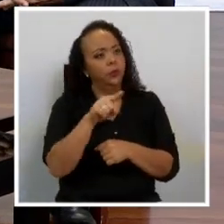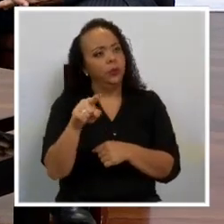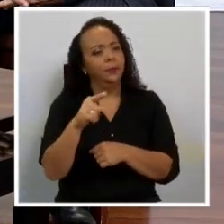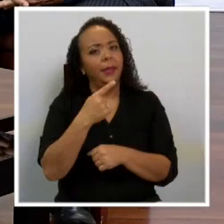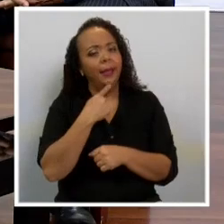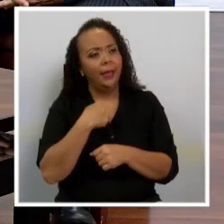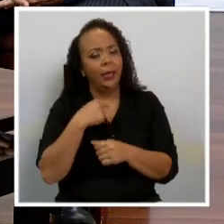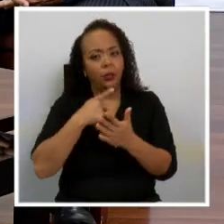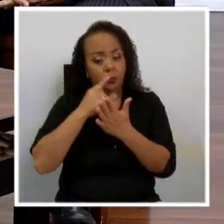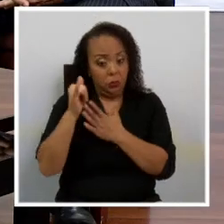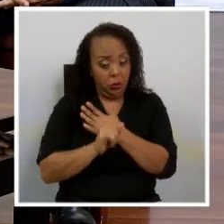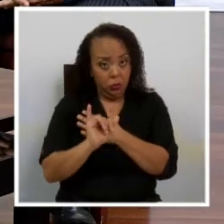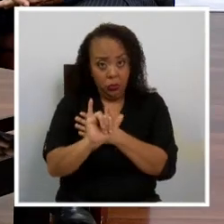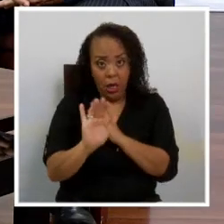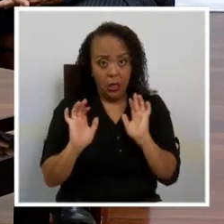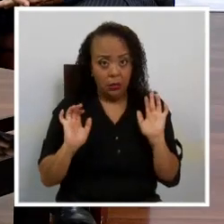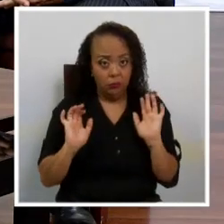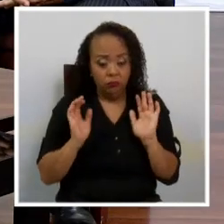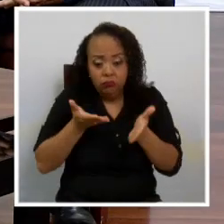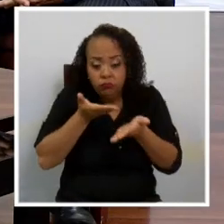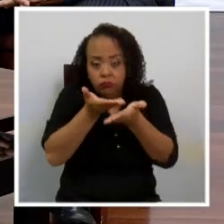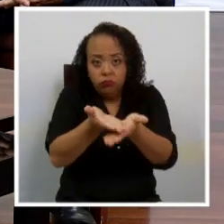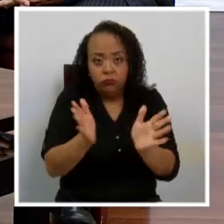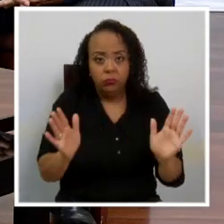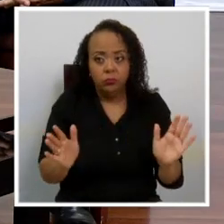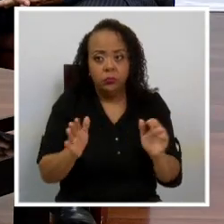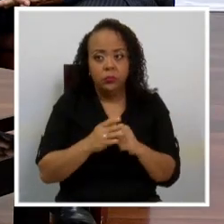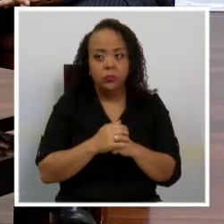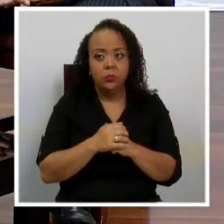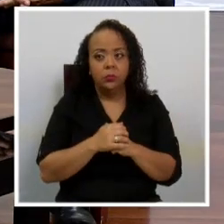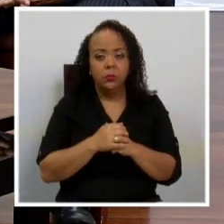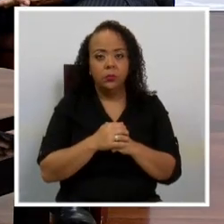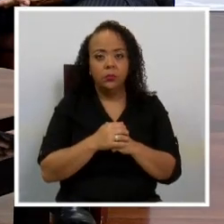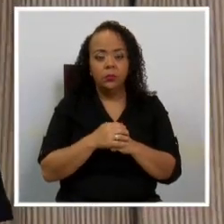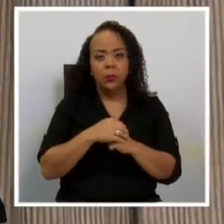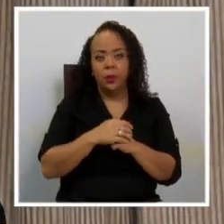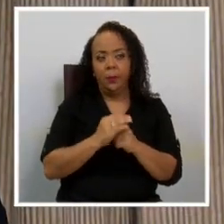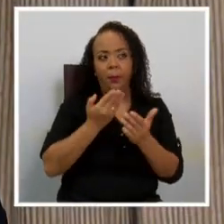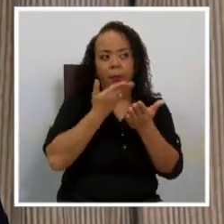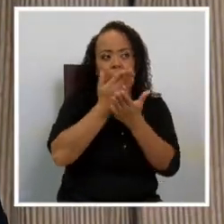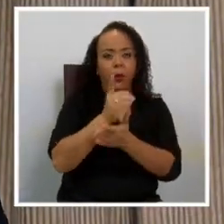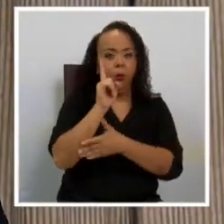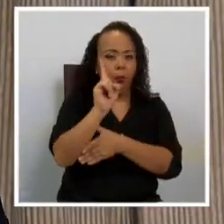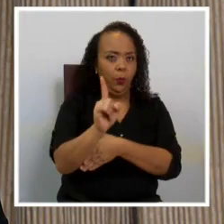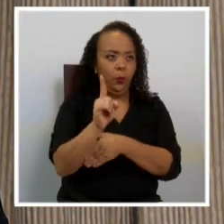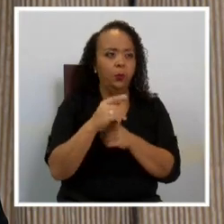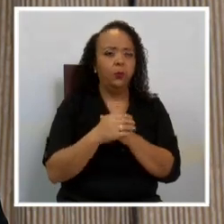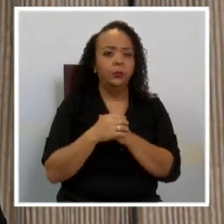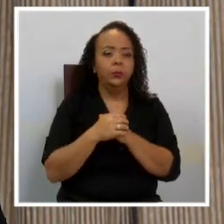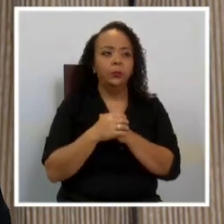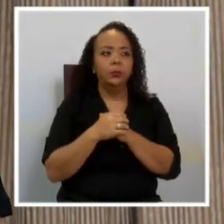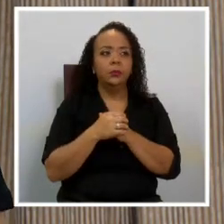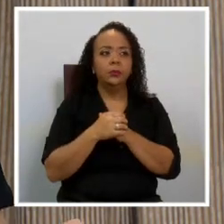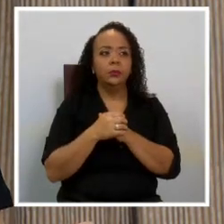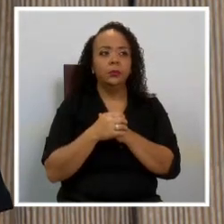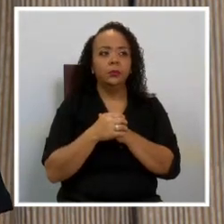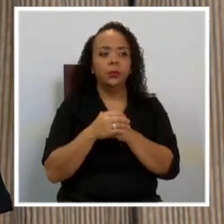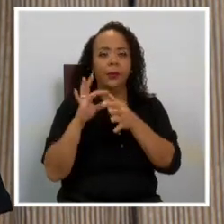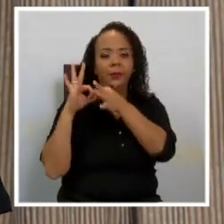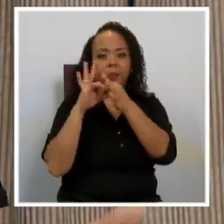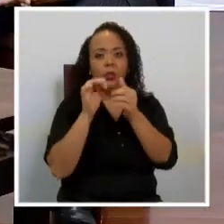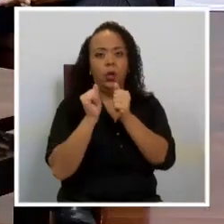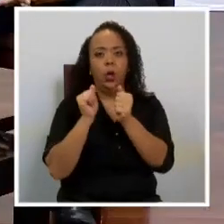porque los proyectos están ahí presentados, ya están planteados. Está planteado uno que ya tuvo... Que tiene que ver con